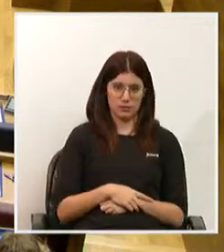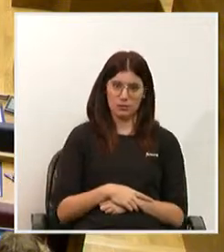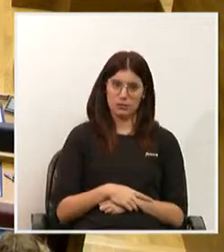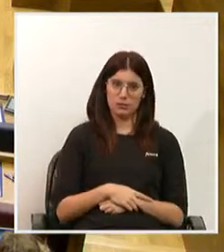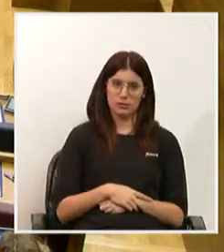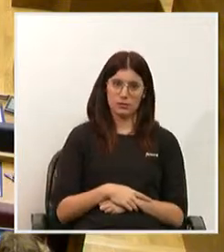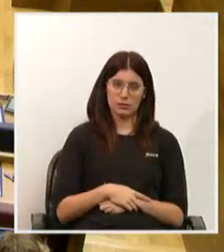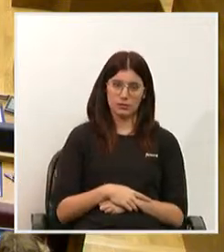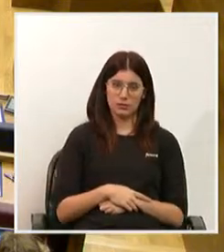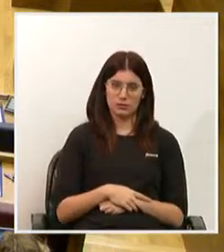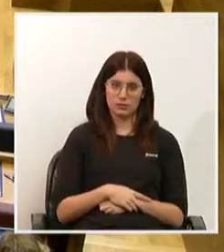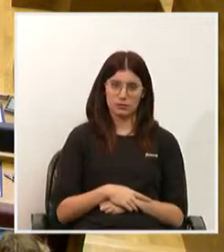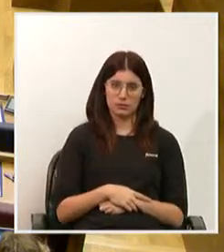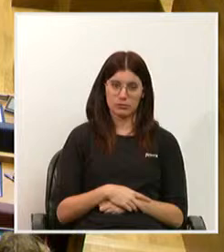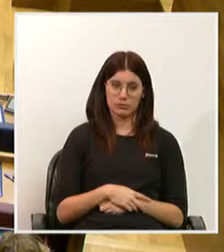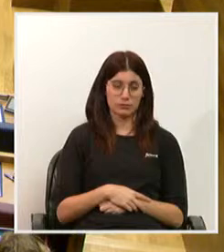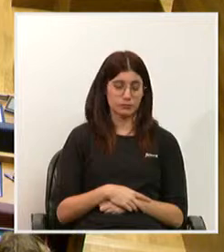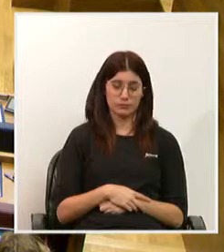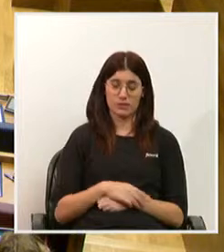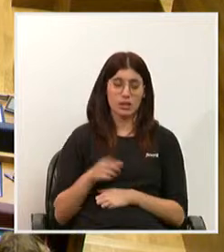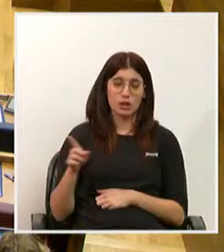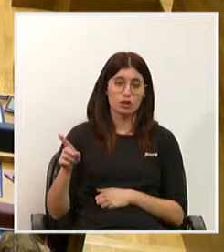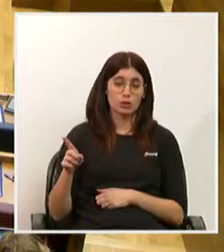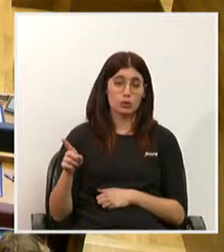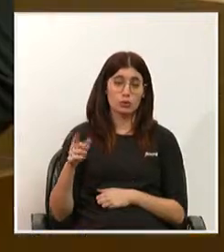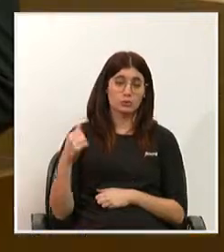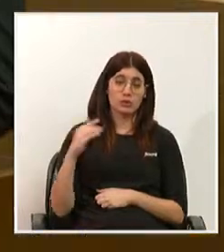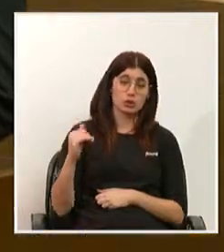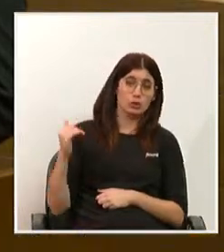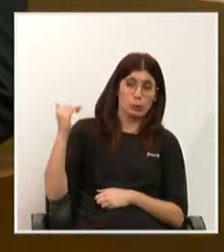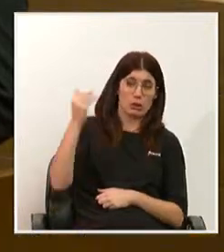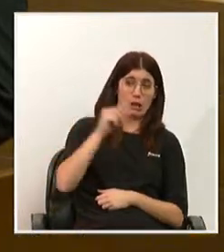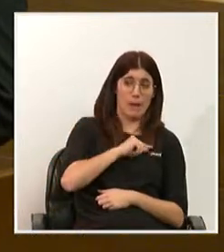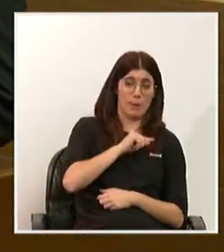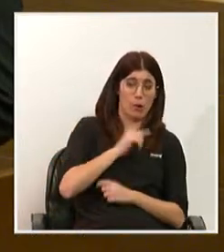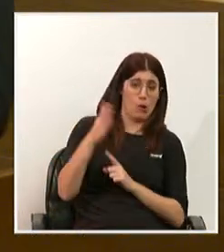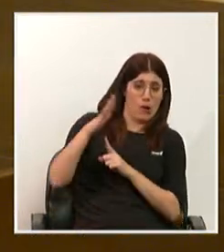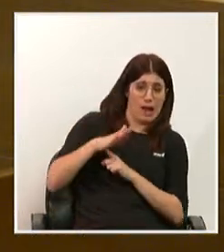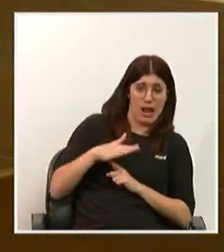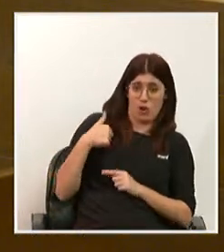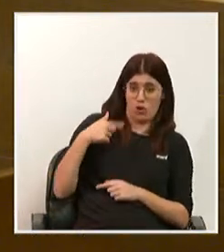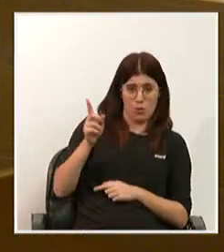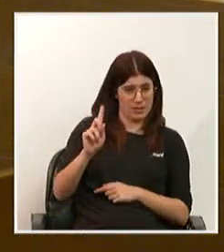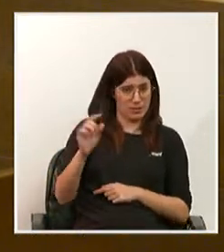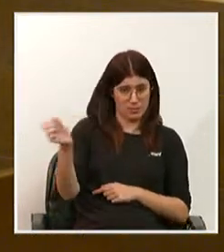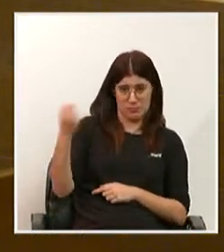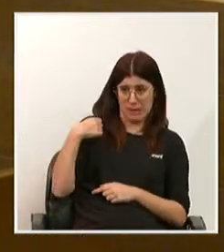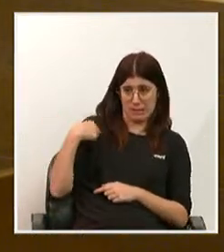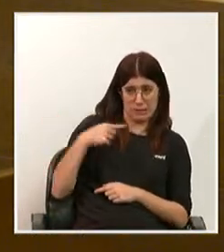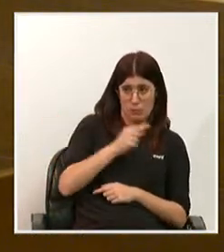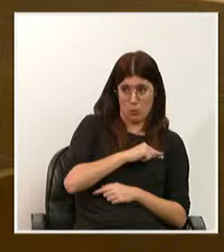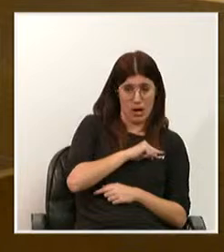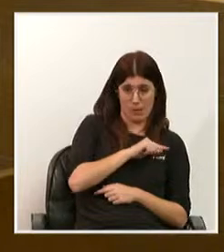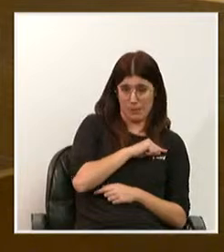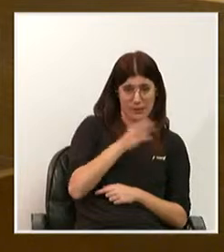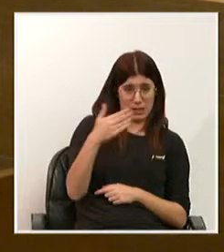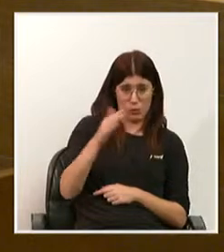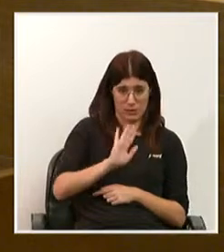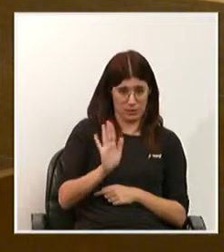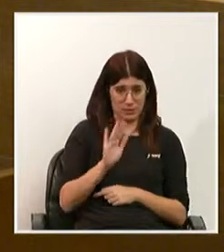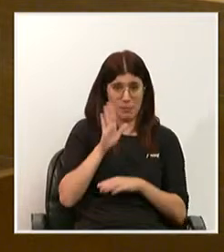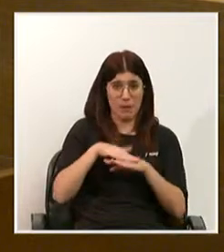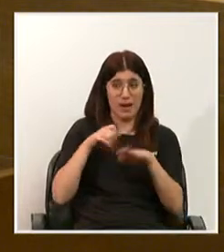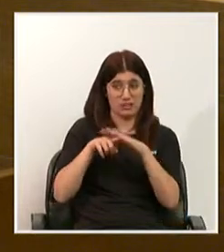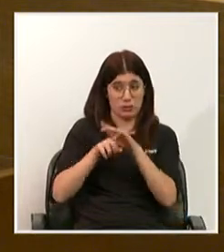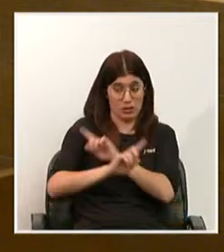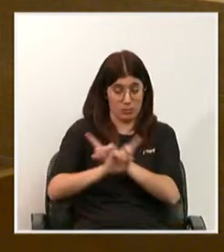compromis no se arrog una superioridad moral que no tienen porque no son superiores ni moralmente ni ni para questionar